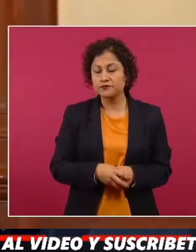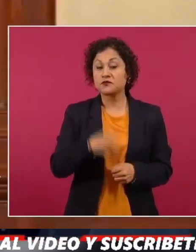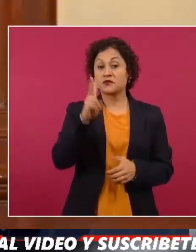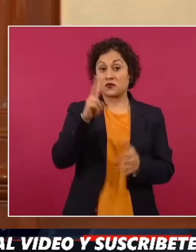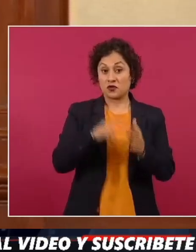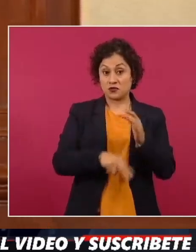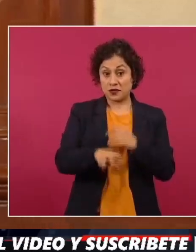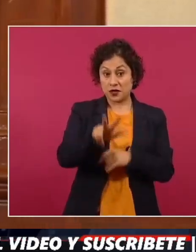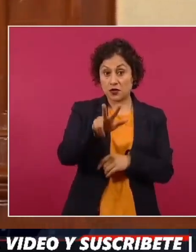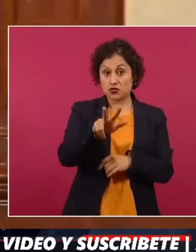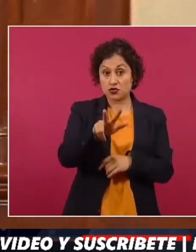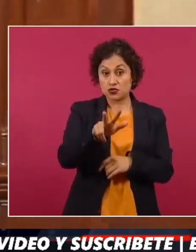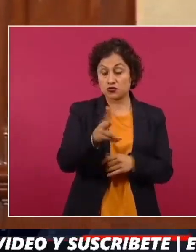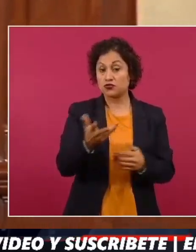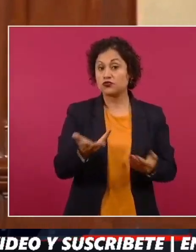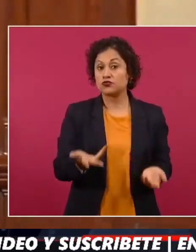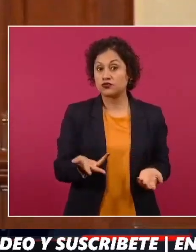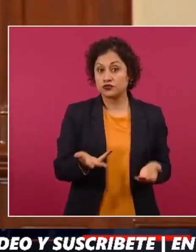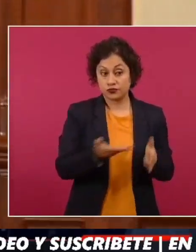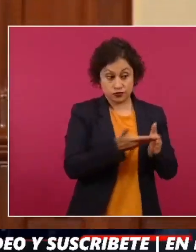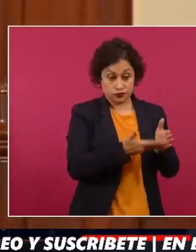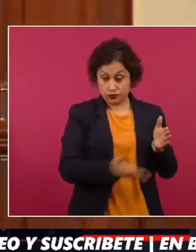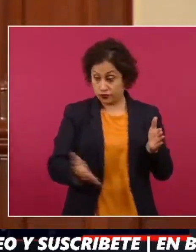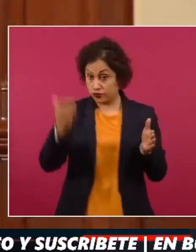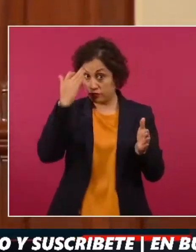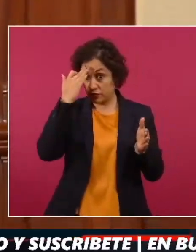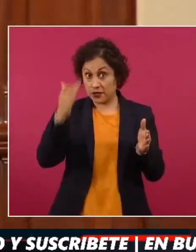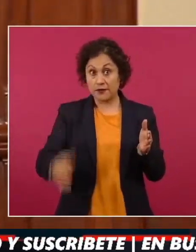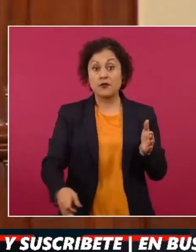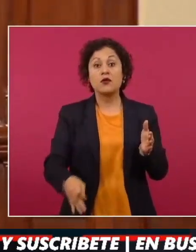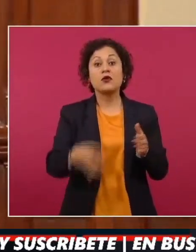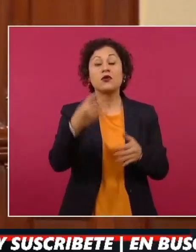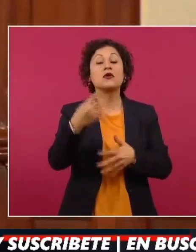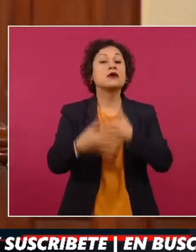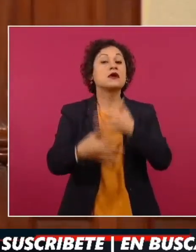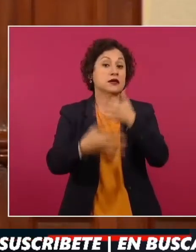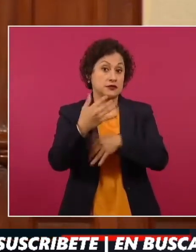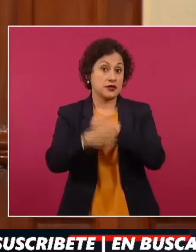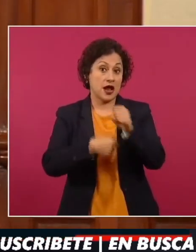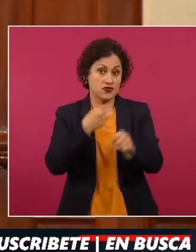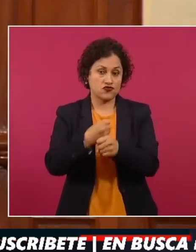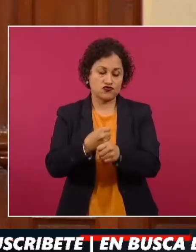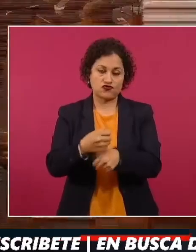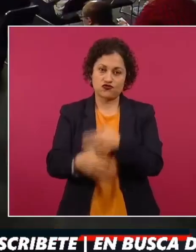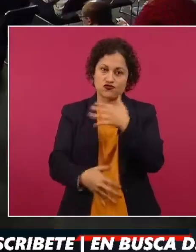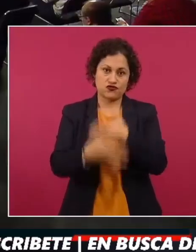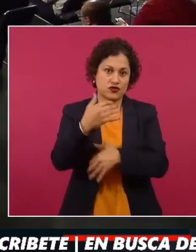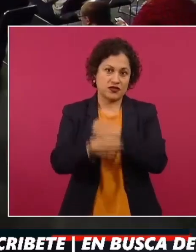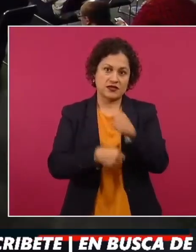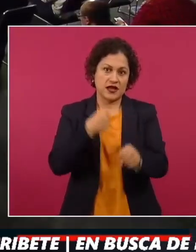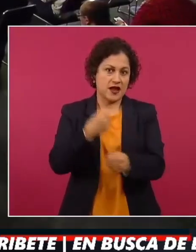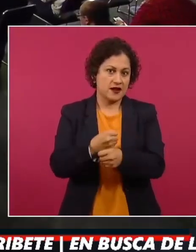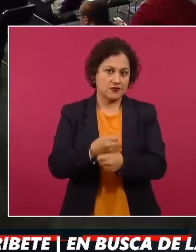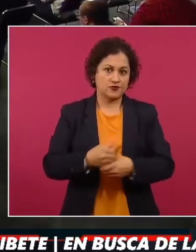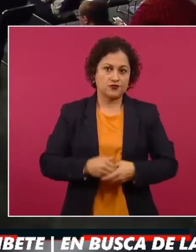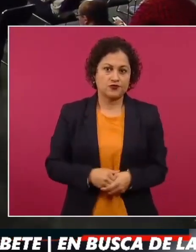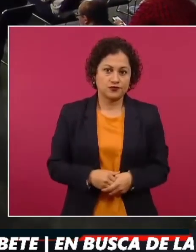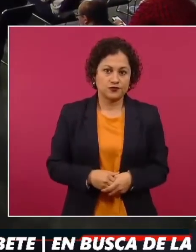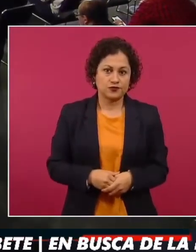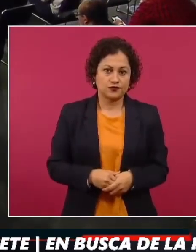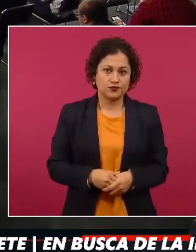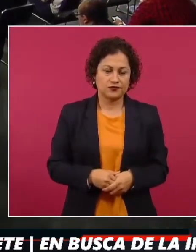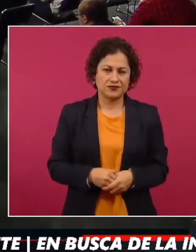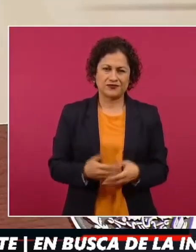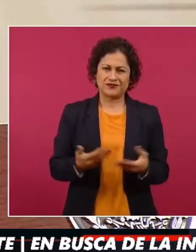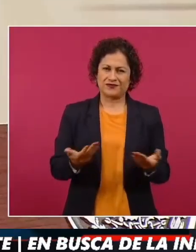2008. Pues ¿cuánto es? 14. 15 años. ¿Eh? 15 años. 15 años. Falló por uno, pero. Sí. ¿Y todavía